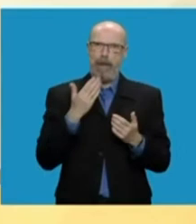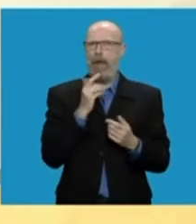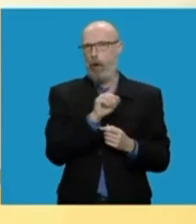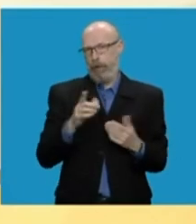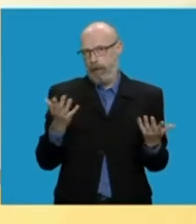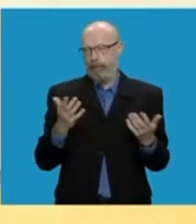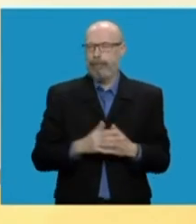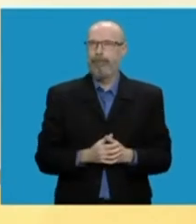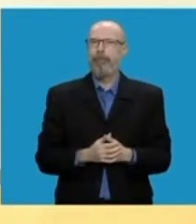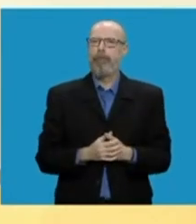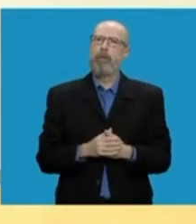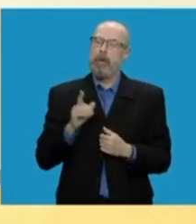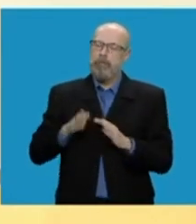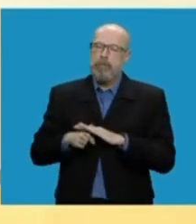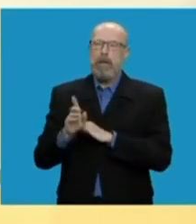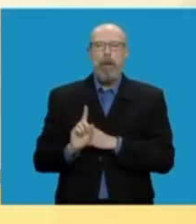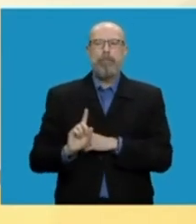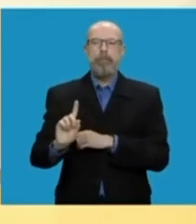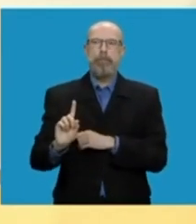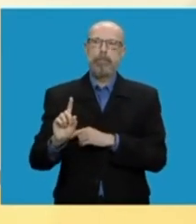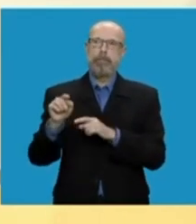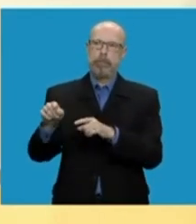pues yo llegaba allí y él me abría